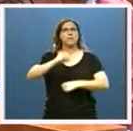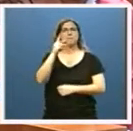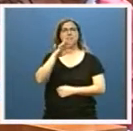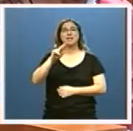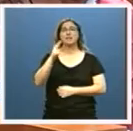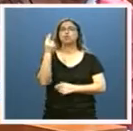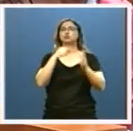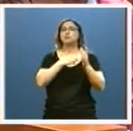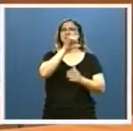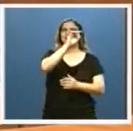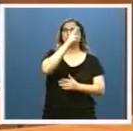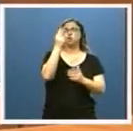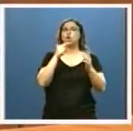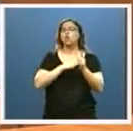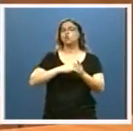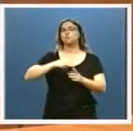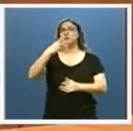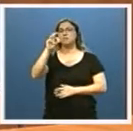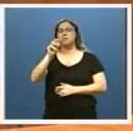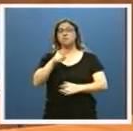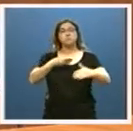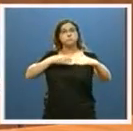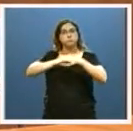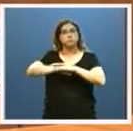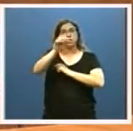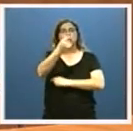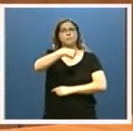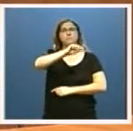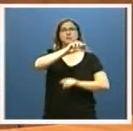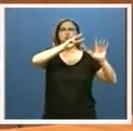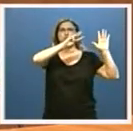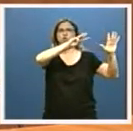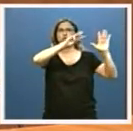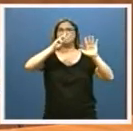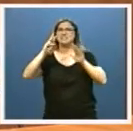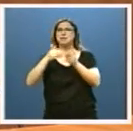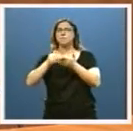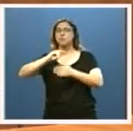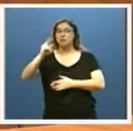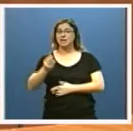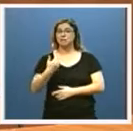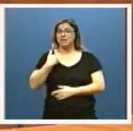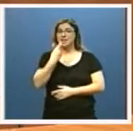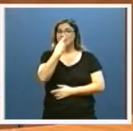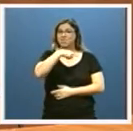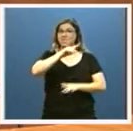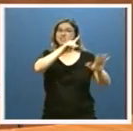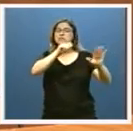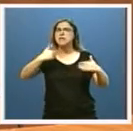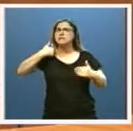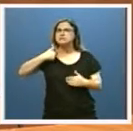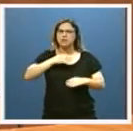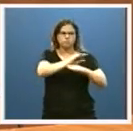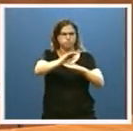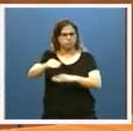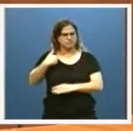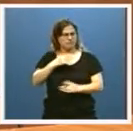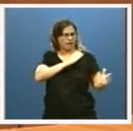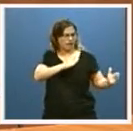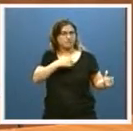2020 con una inversión de mil 883 millones de euros de los que 160 se han ejecutado ya en estos